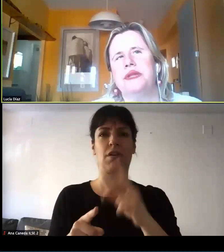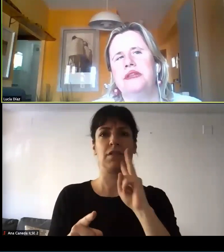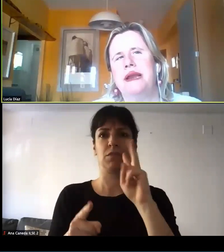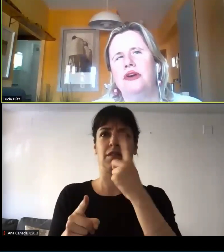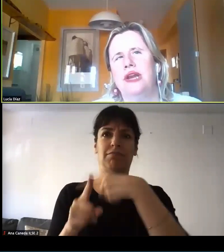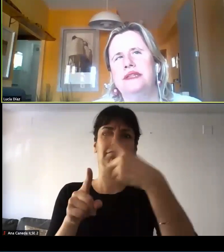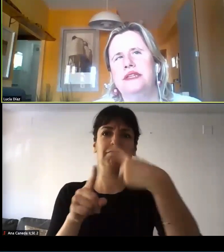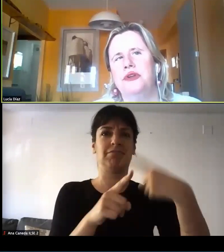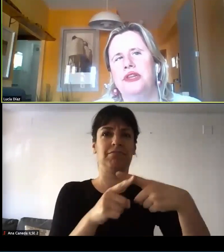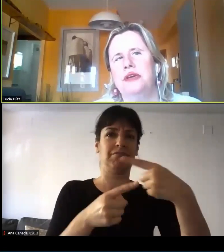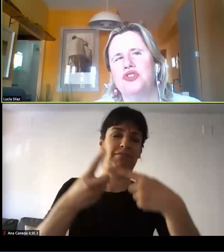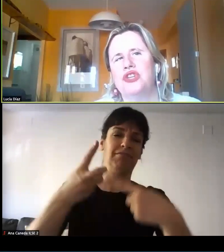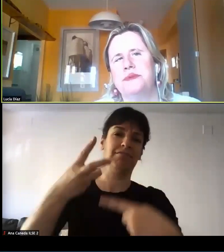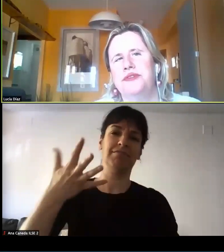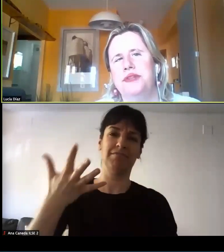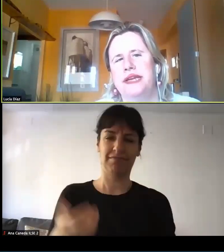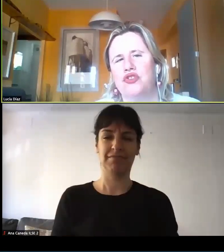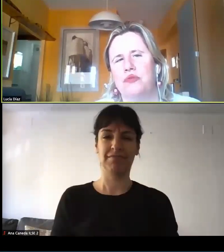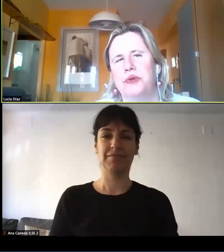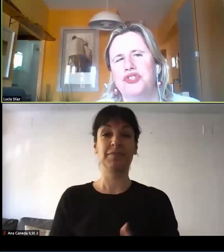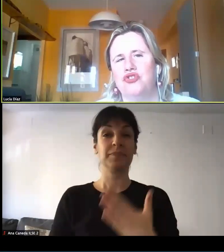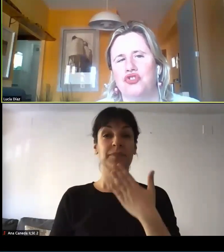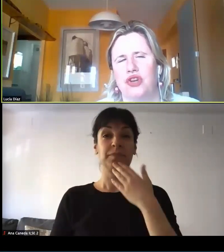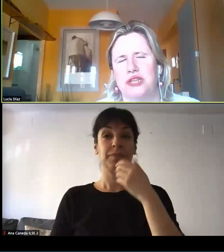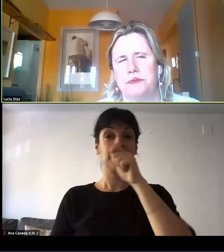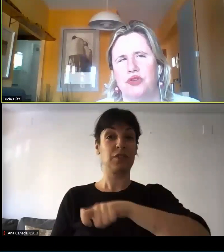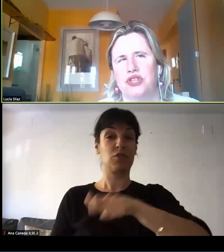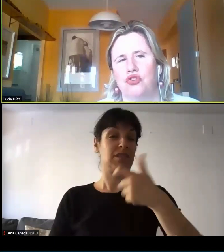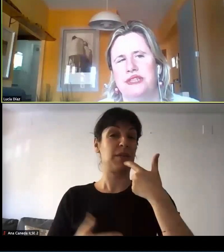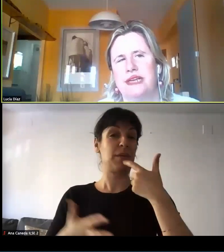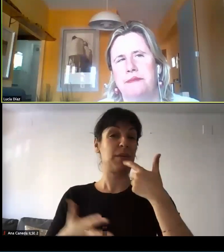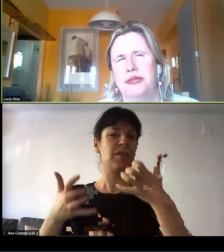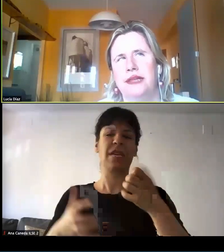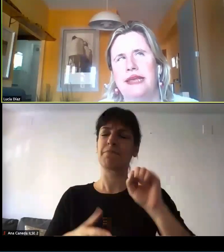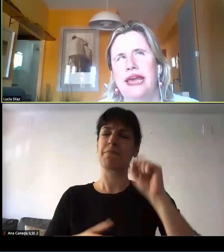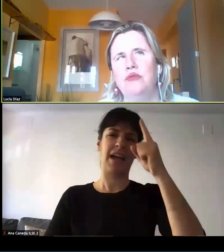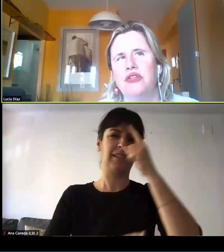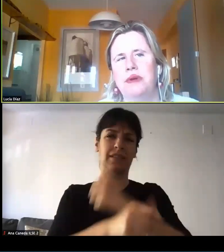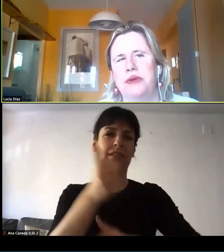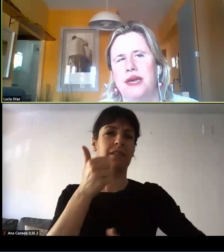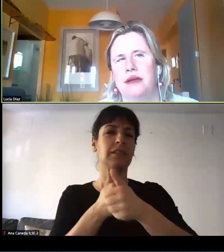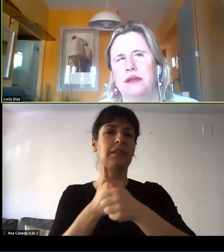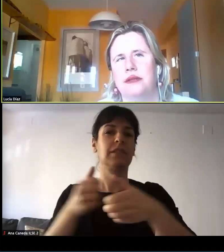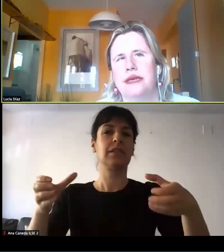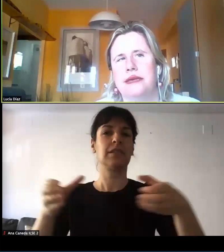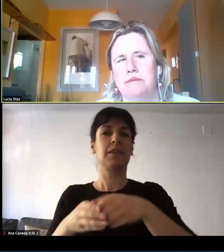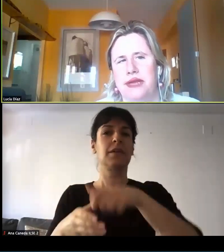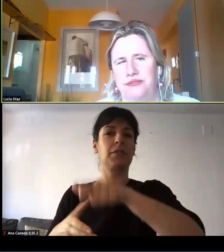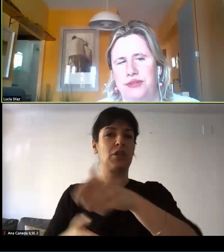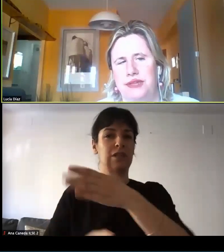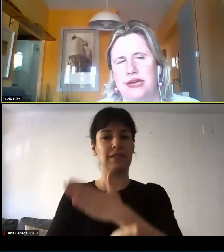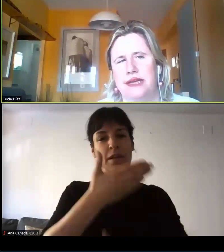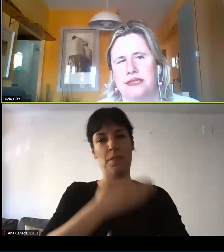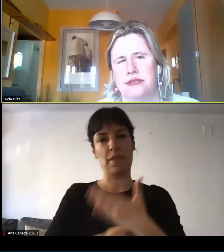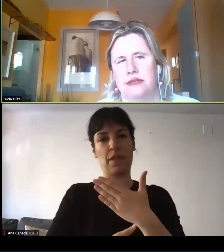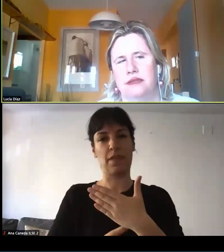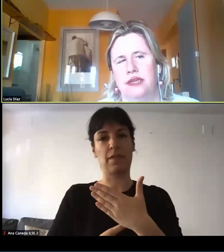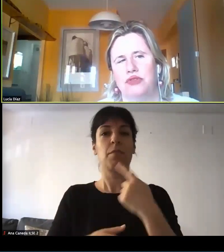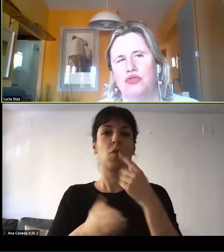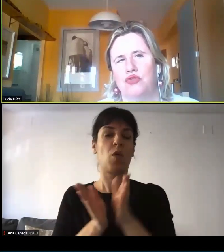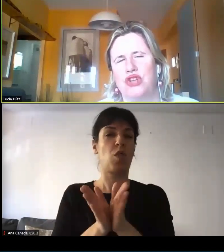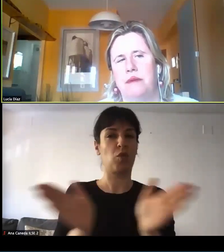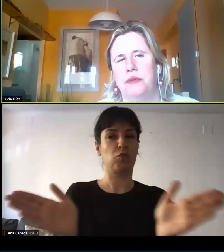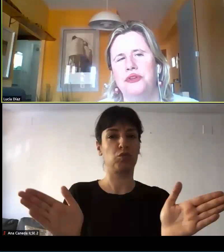Nuestro principal colectivo de personas beneficiarias, como he dicho, son las personas con discapacidad en una doble vía. Beneficiarias